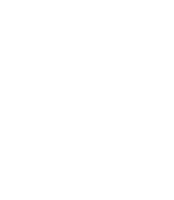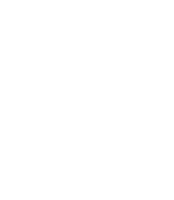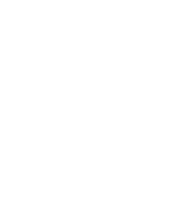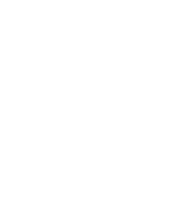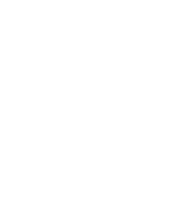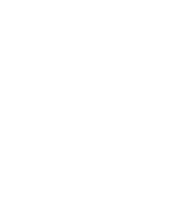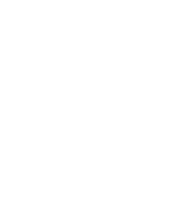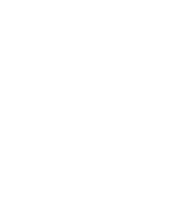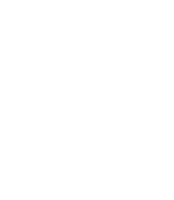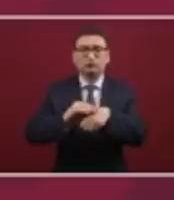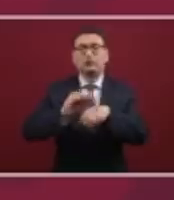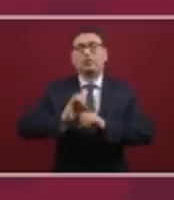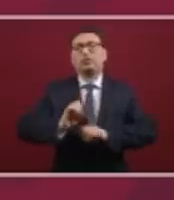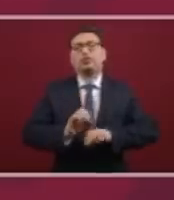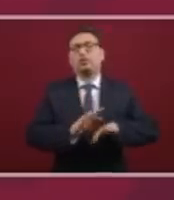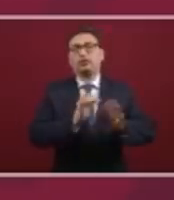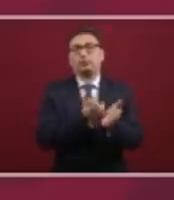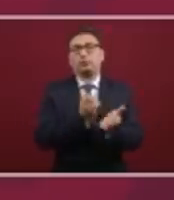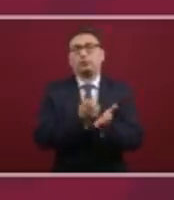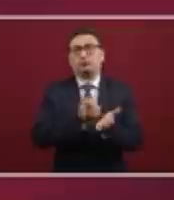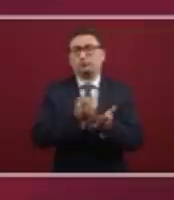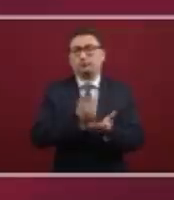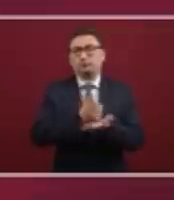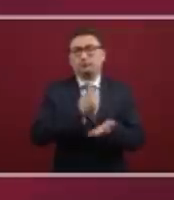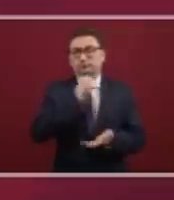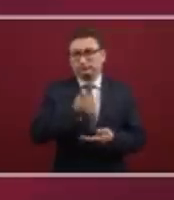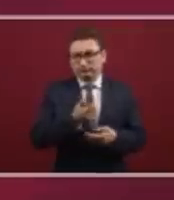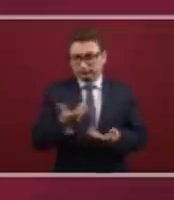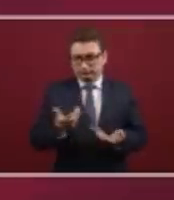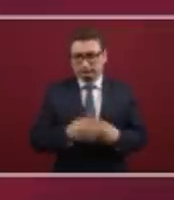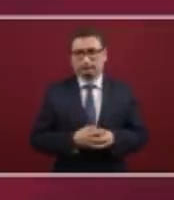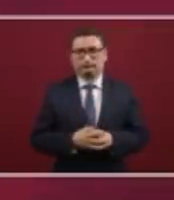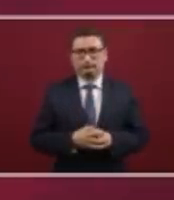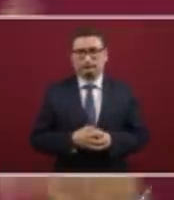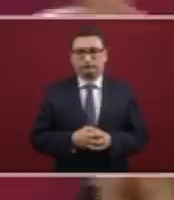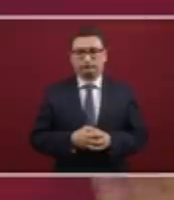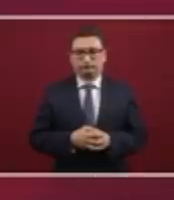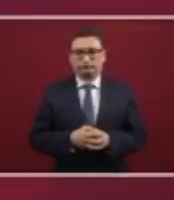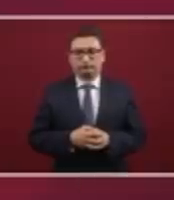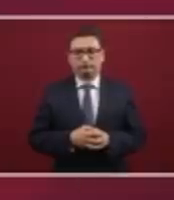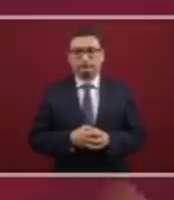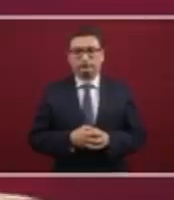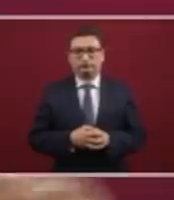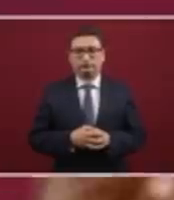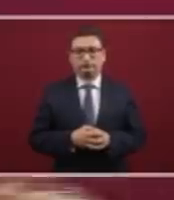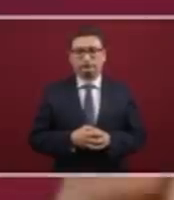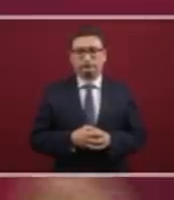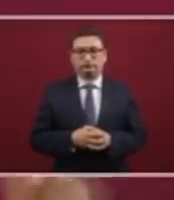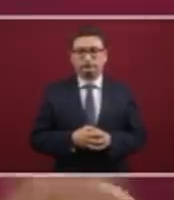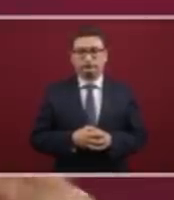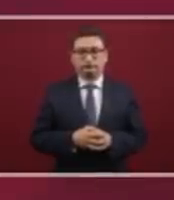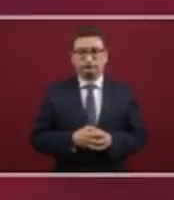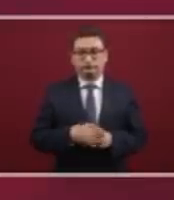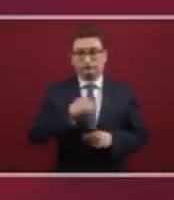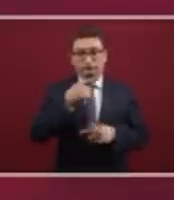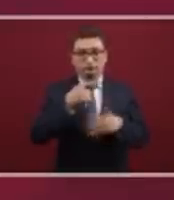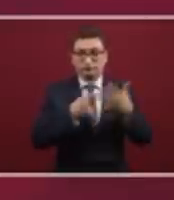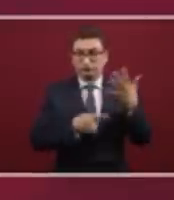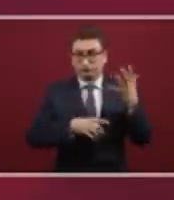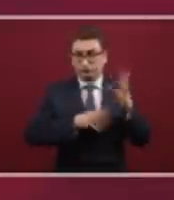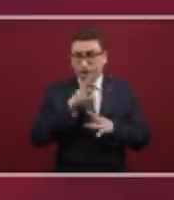quienes dijo a partir de mañana se trasladarán a washington para llegar a un acuerdo en beneficio de las dos naciones